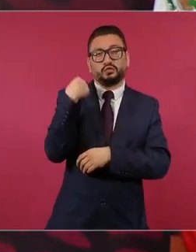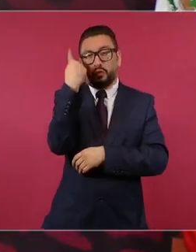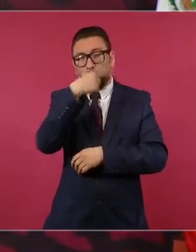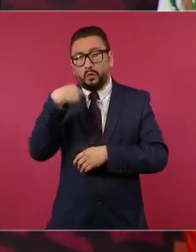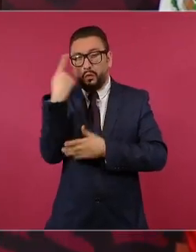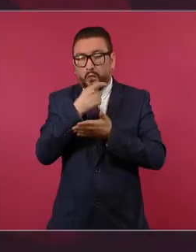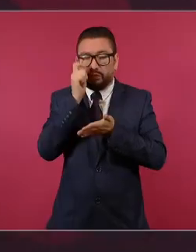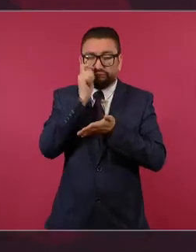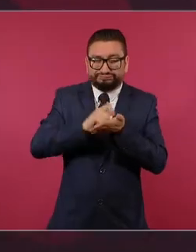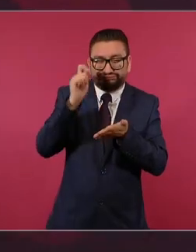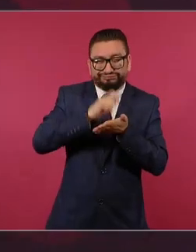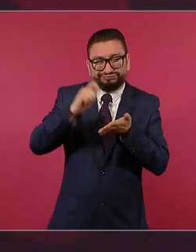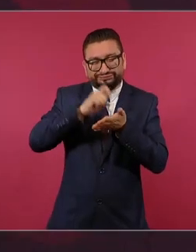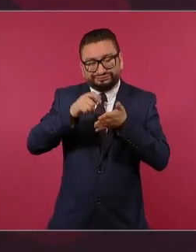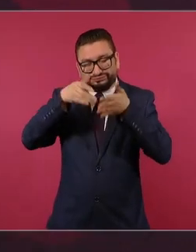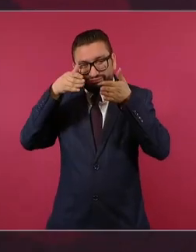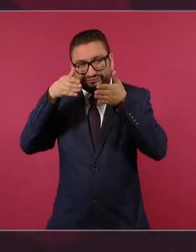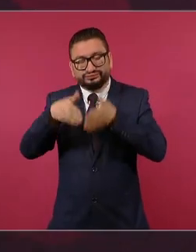pero si